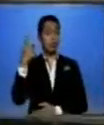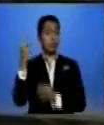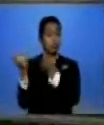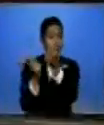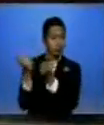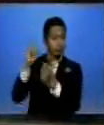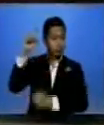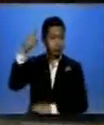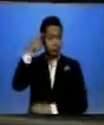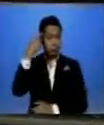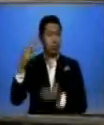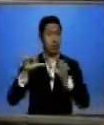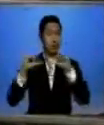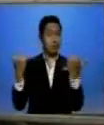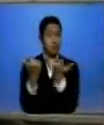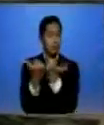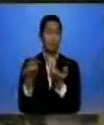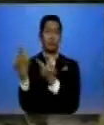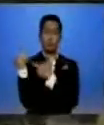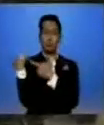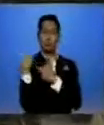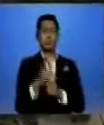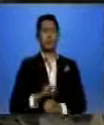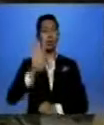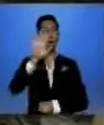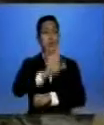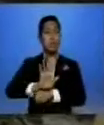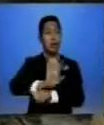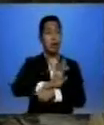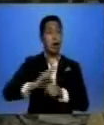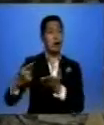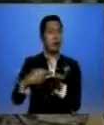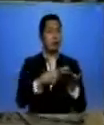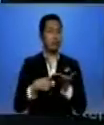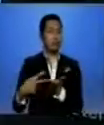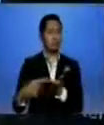El encuentro en el Palacio de Carondelet se extendió por más de 5 horas. Rommel Garzón, Gama Noticias.